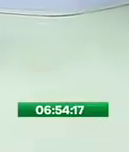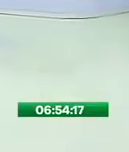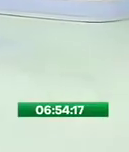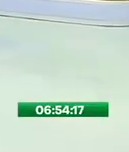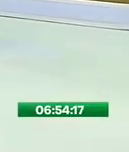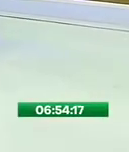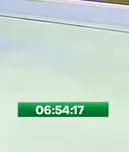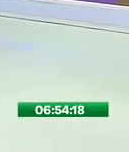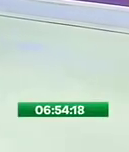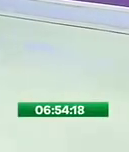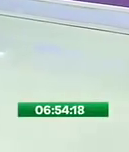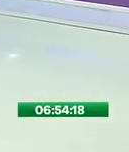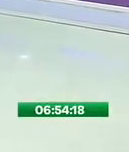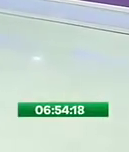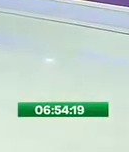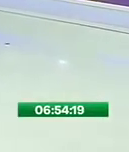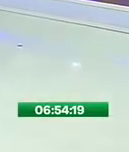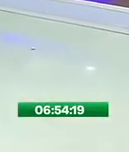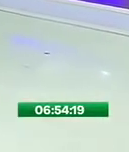Toya, Montaño,